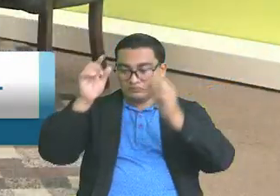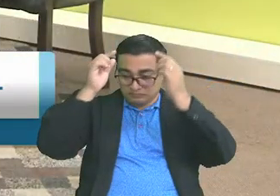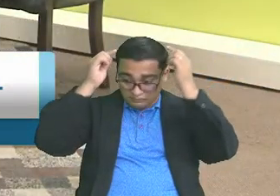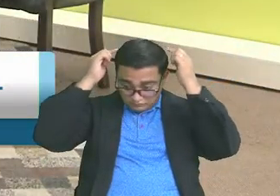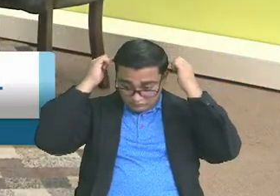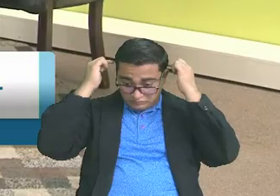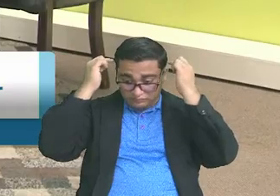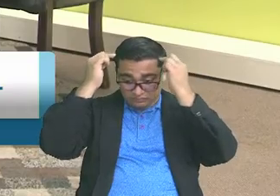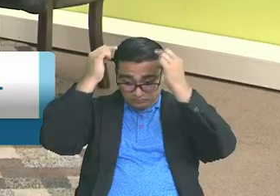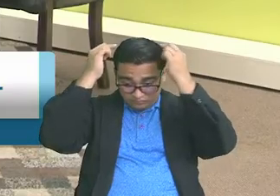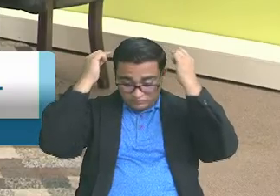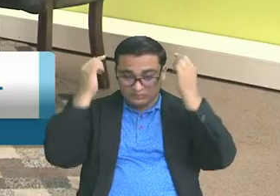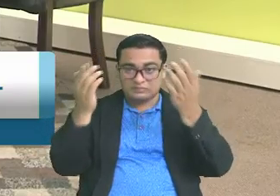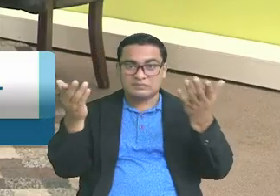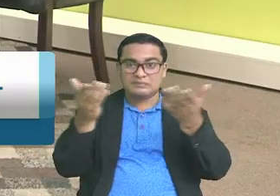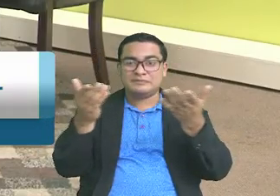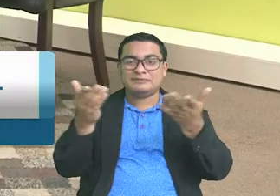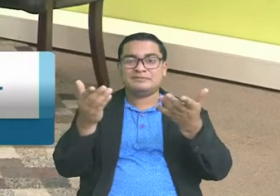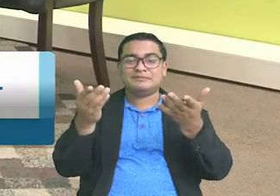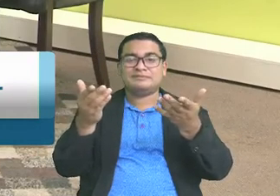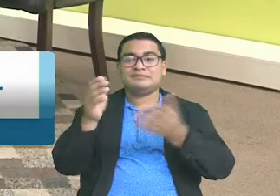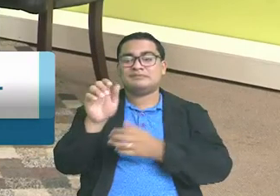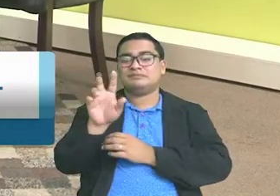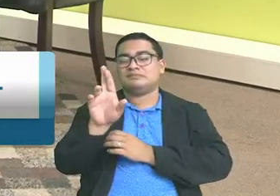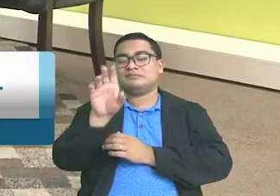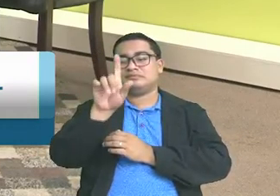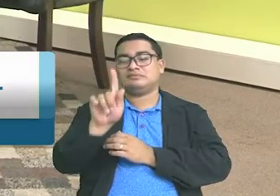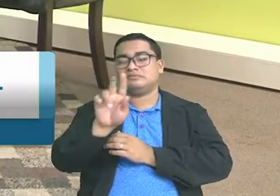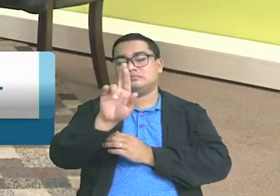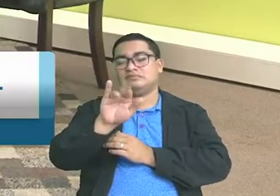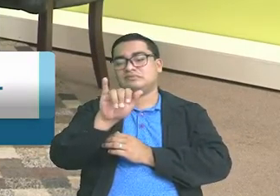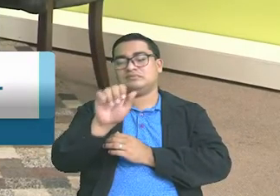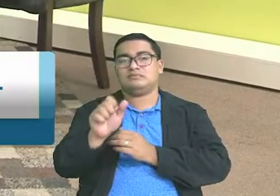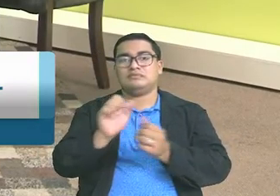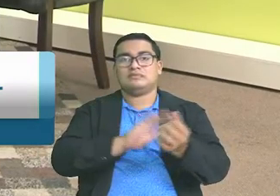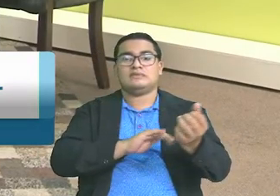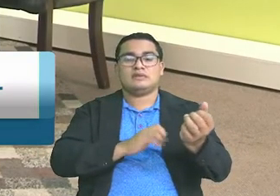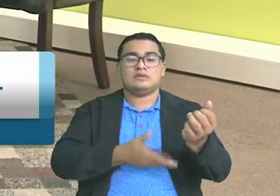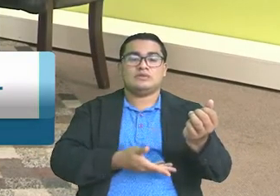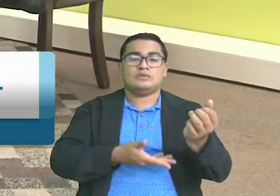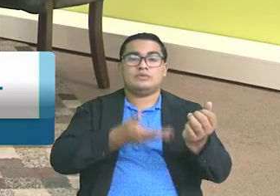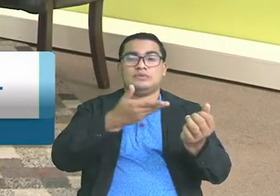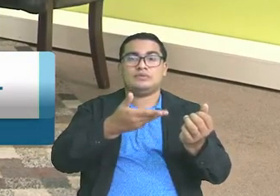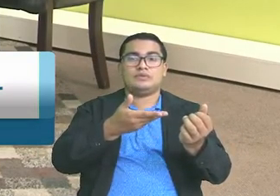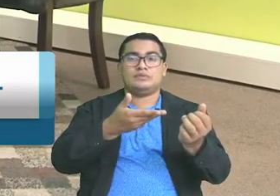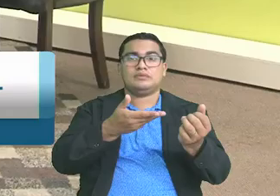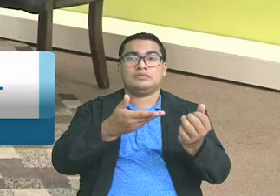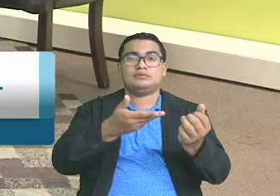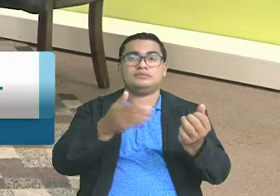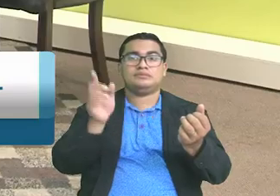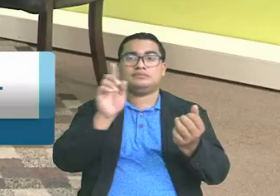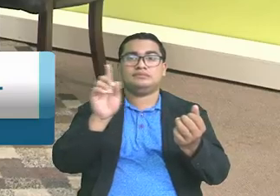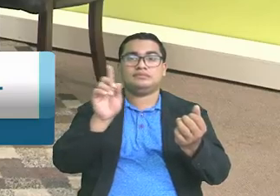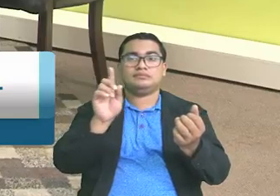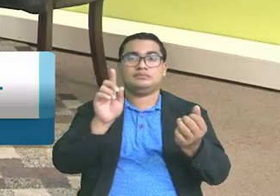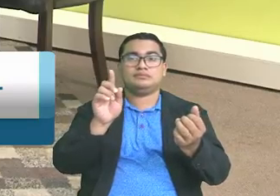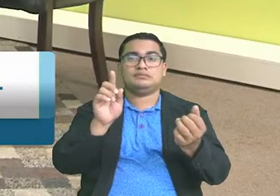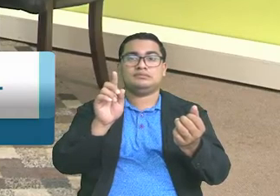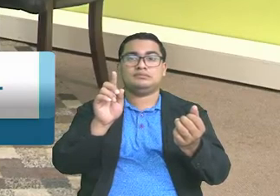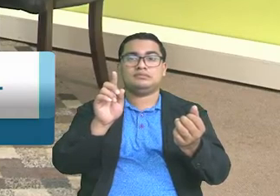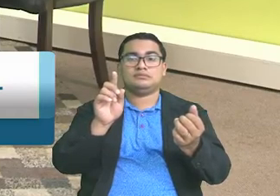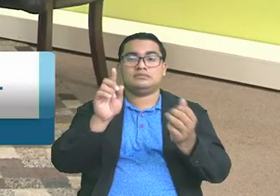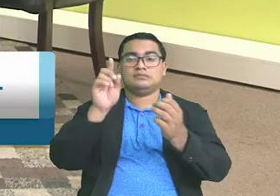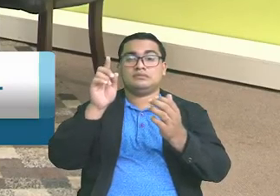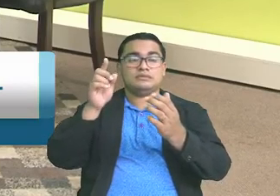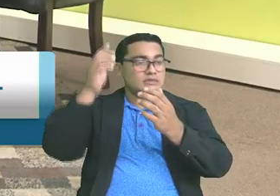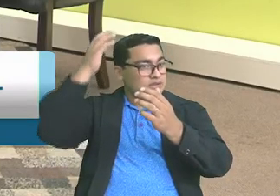las drenable. Con las arterias que se rompen por hipertensión, sobre todo, es que están en la parte, le llamamos